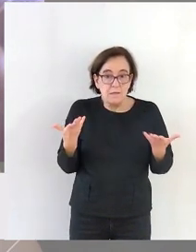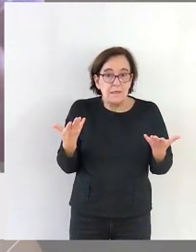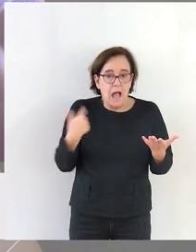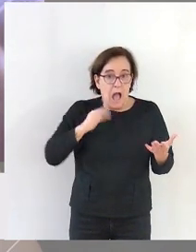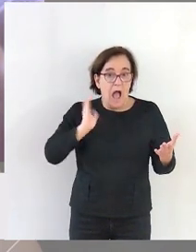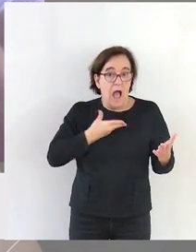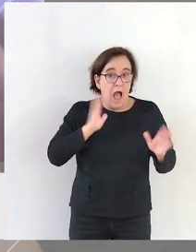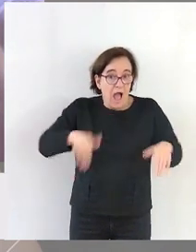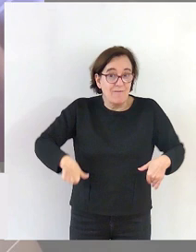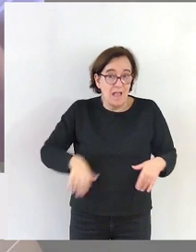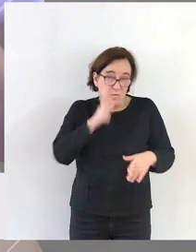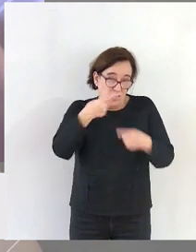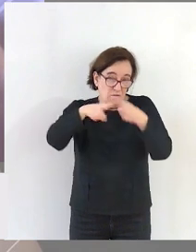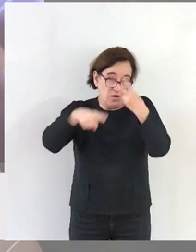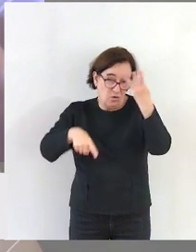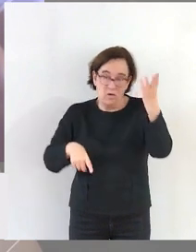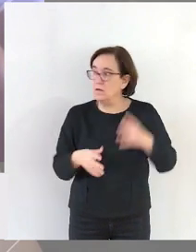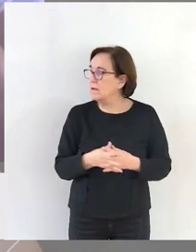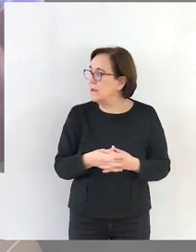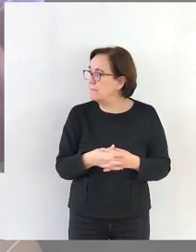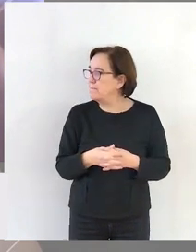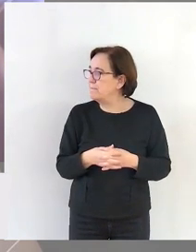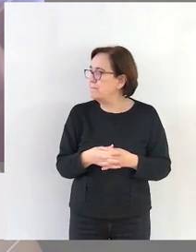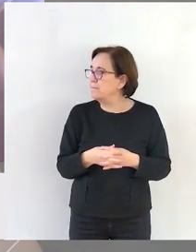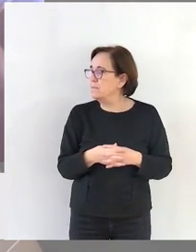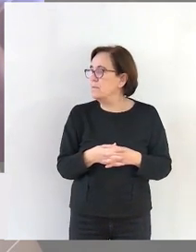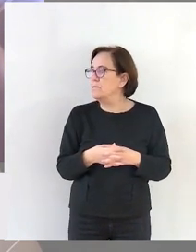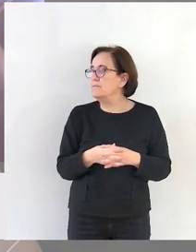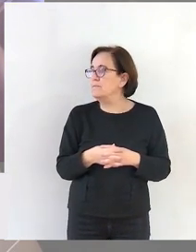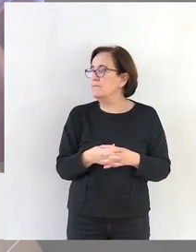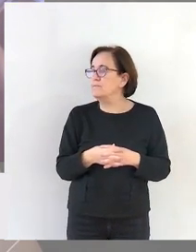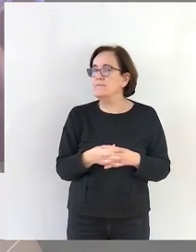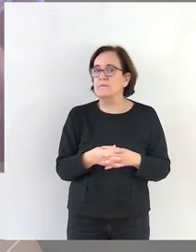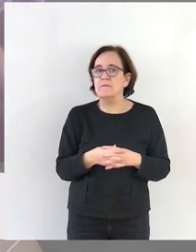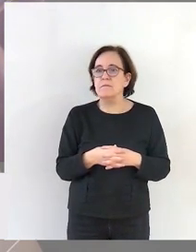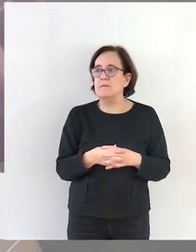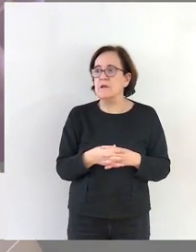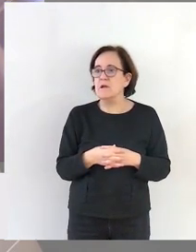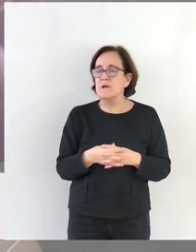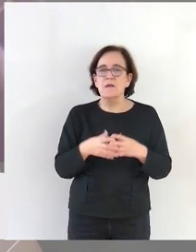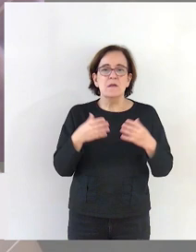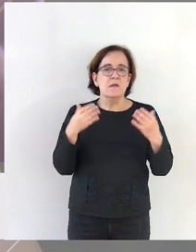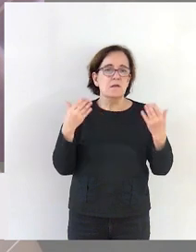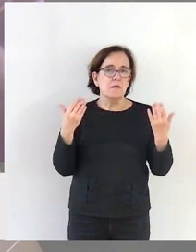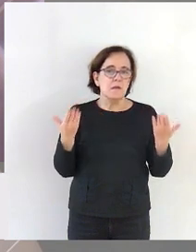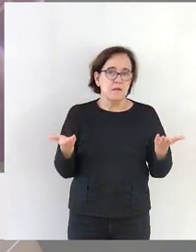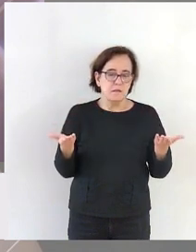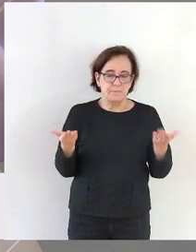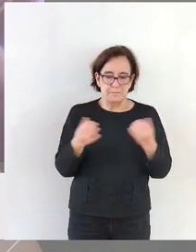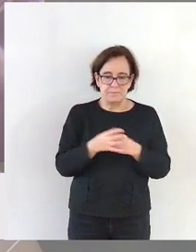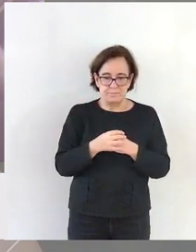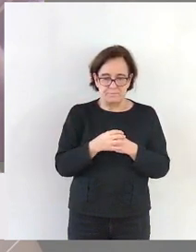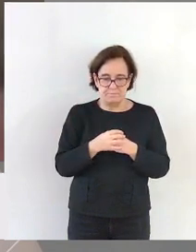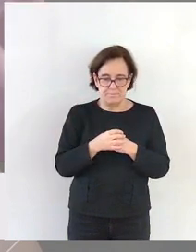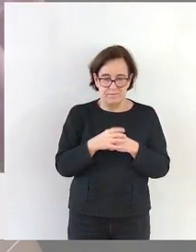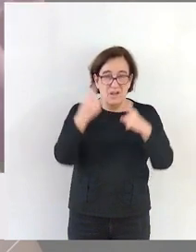afectados por estos eventos climáticos eem entonces Bueno es es Es solo el el el los